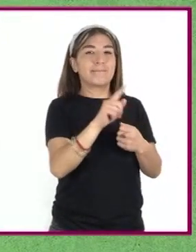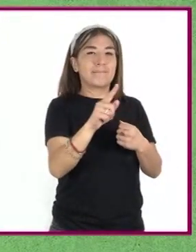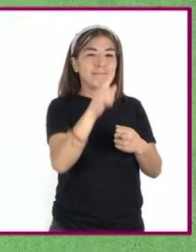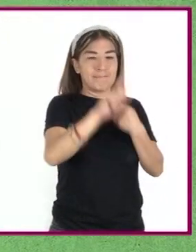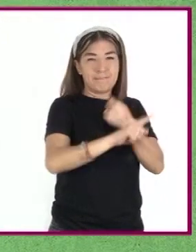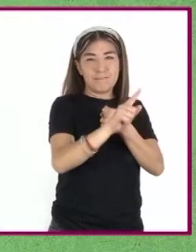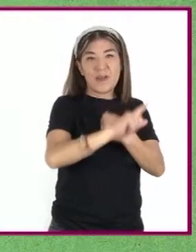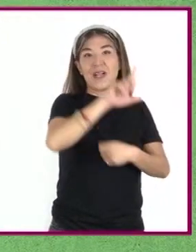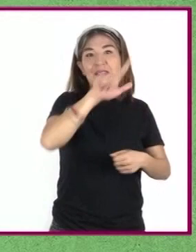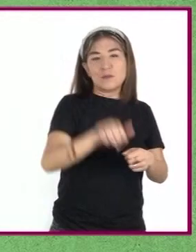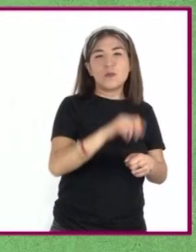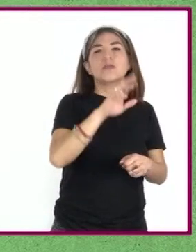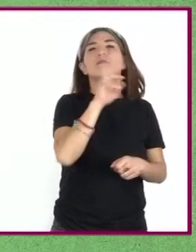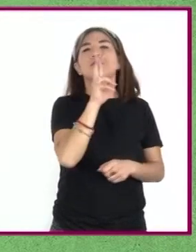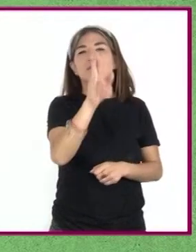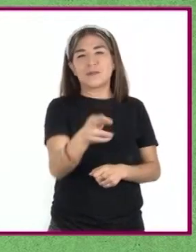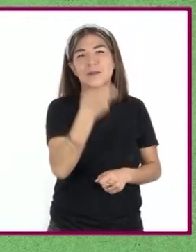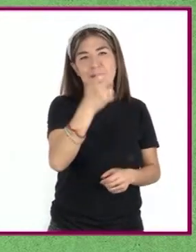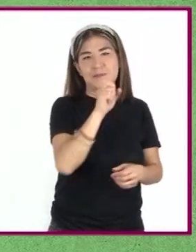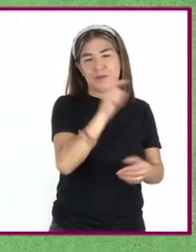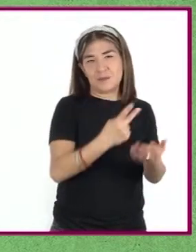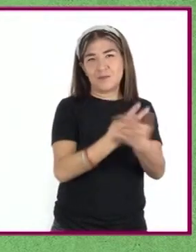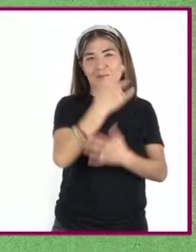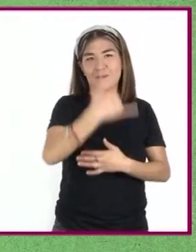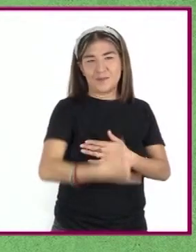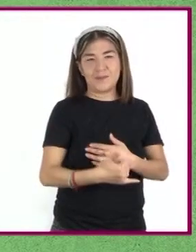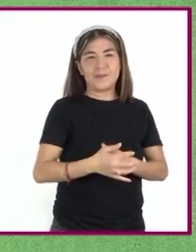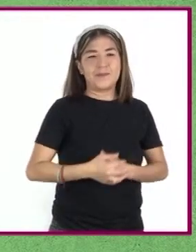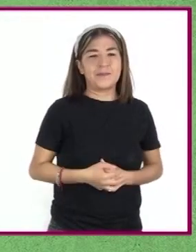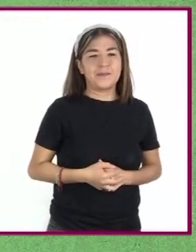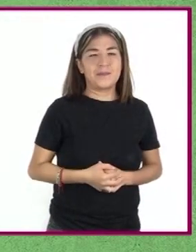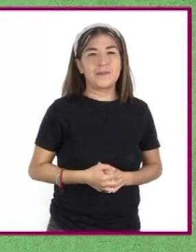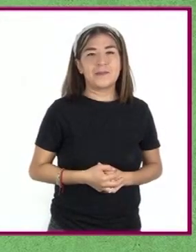darle respuesta mediante este proyecto.